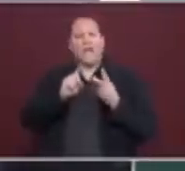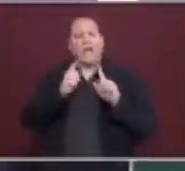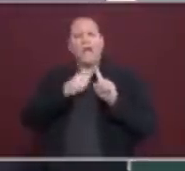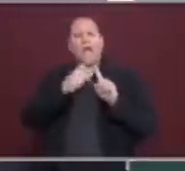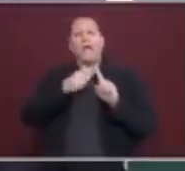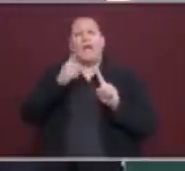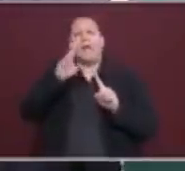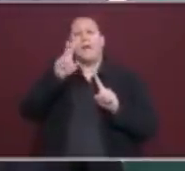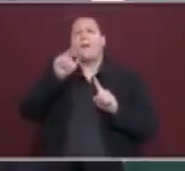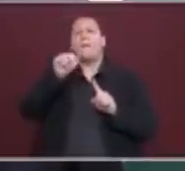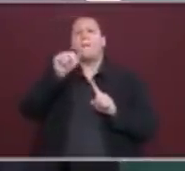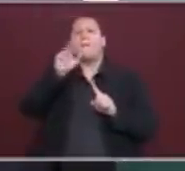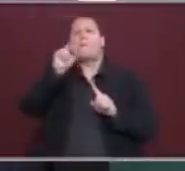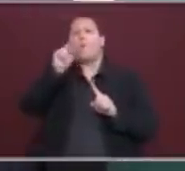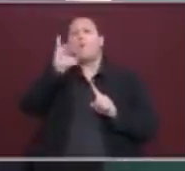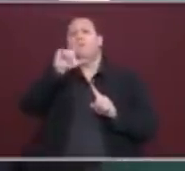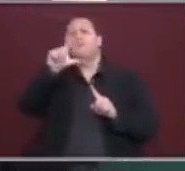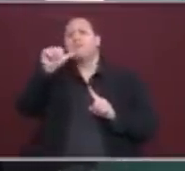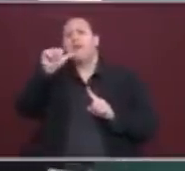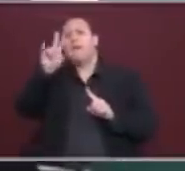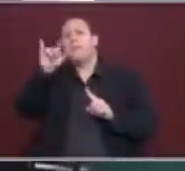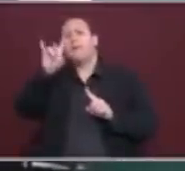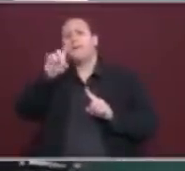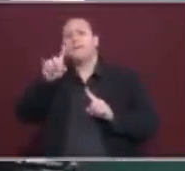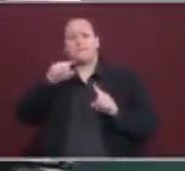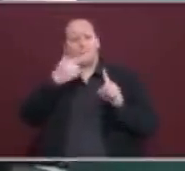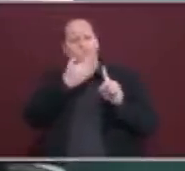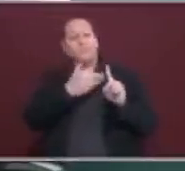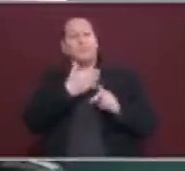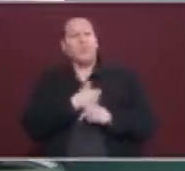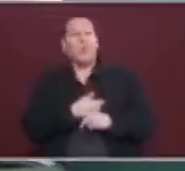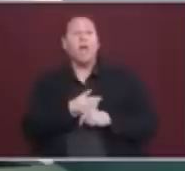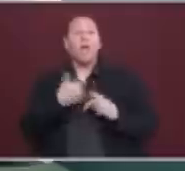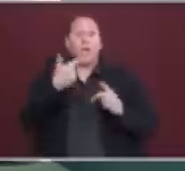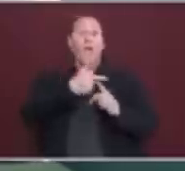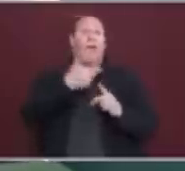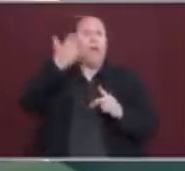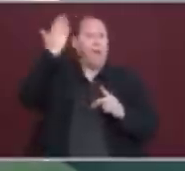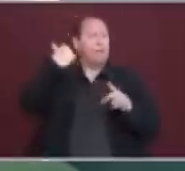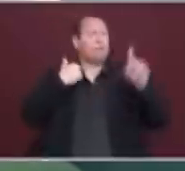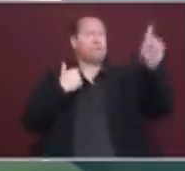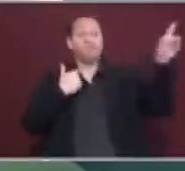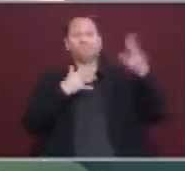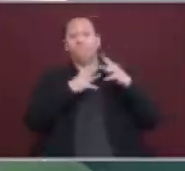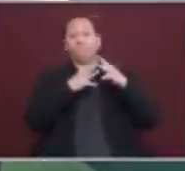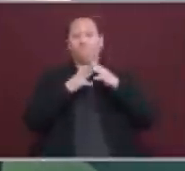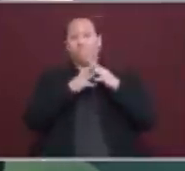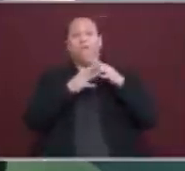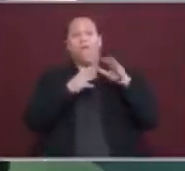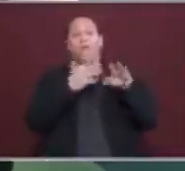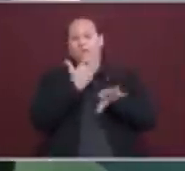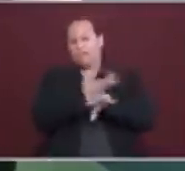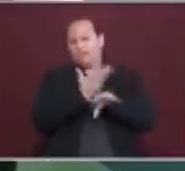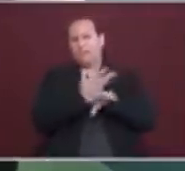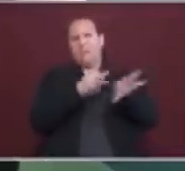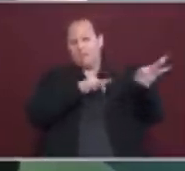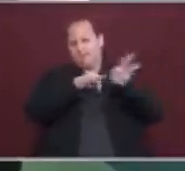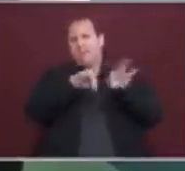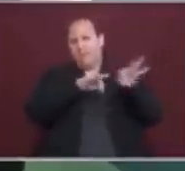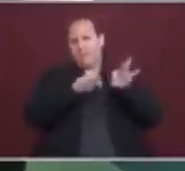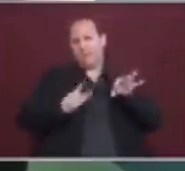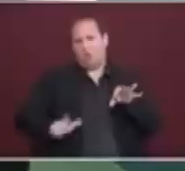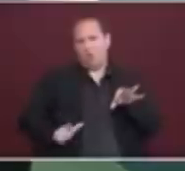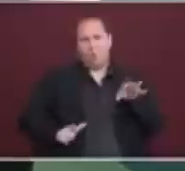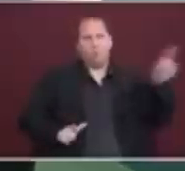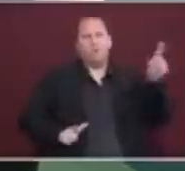desafortunadamente bueno pues el este es republicano ha trabajado en el extranjero en el gobierno de extranjero ha